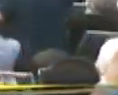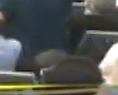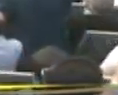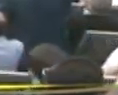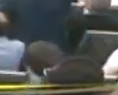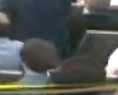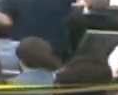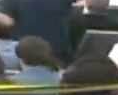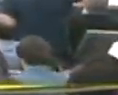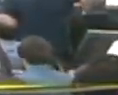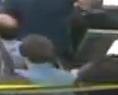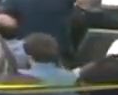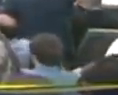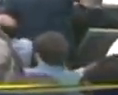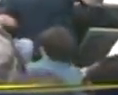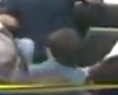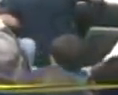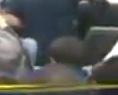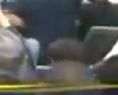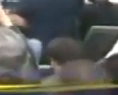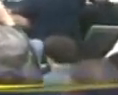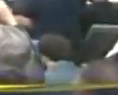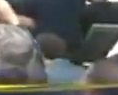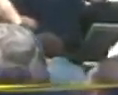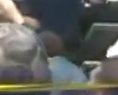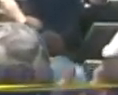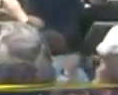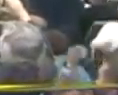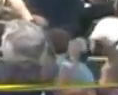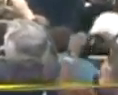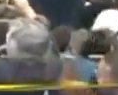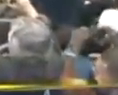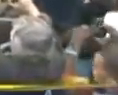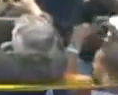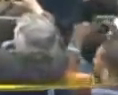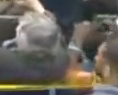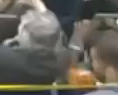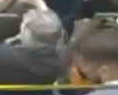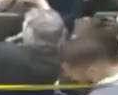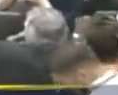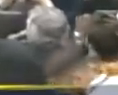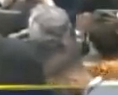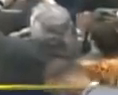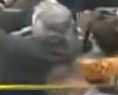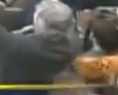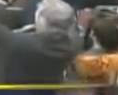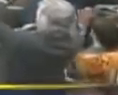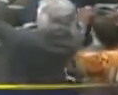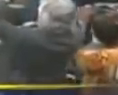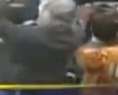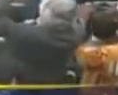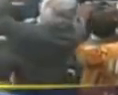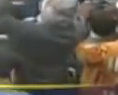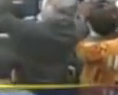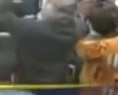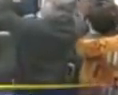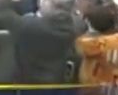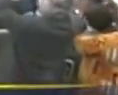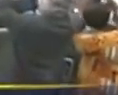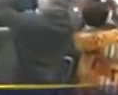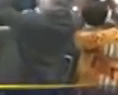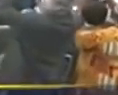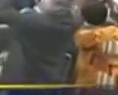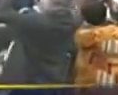Maduro, y los invitados a esta cumbre. Es tiempo que nos plantea además como reto la soberanía comunicacional en las redes sociales y